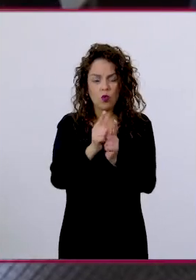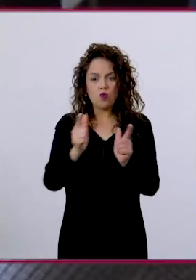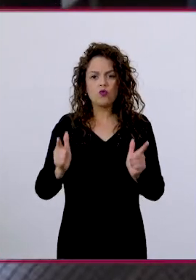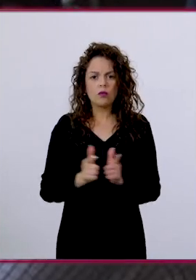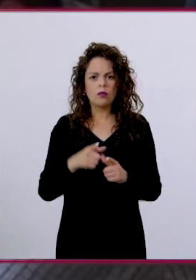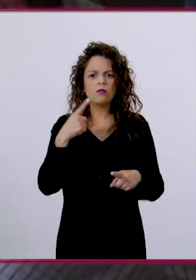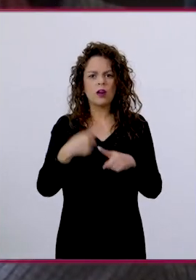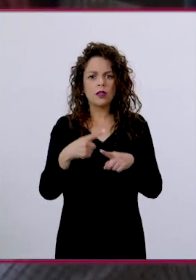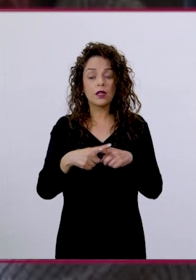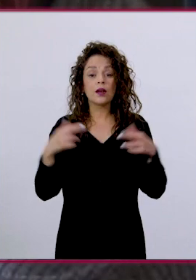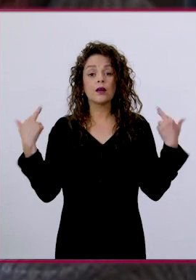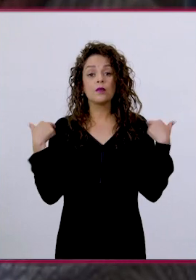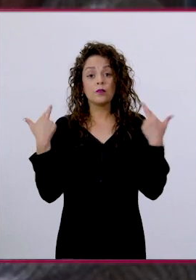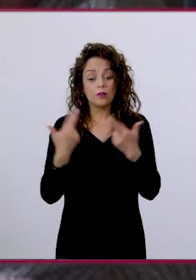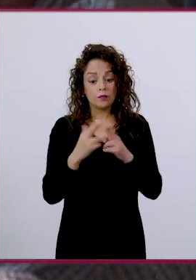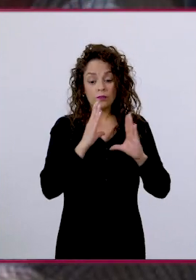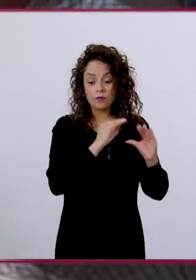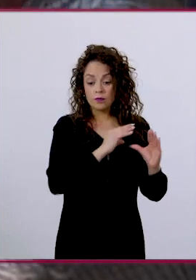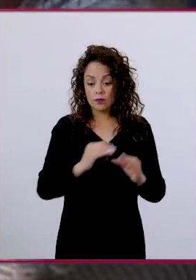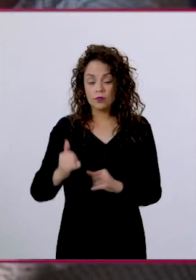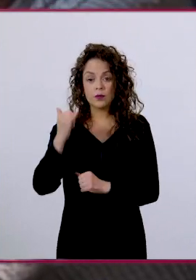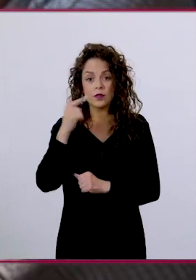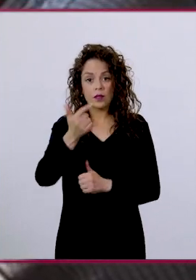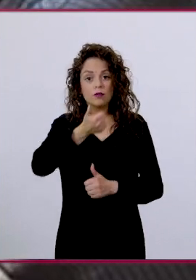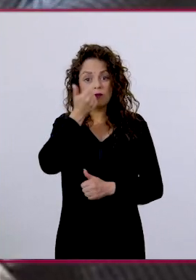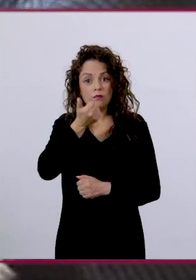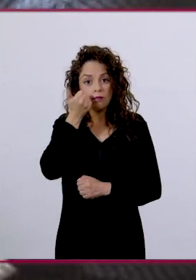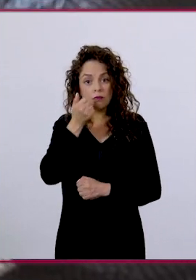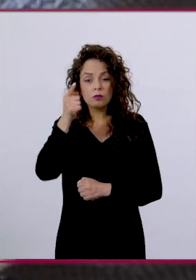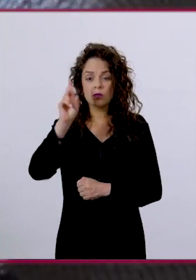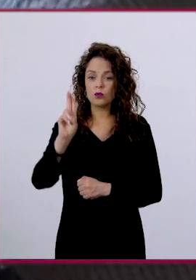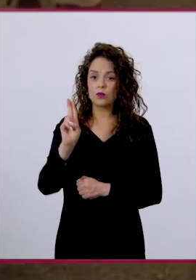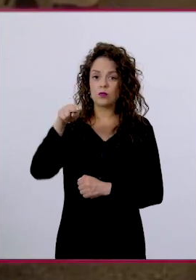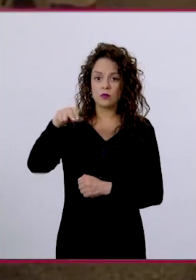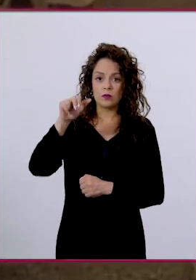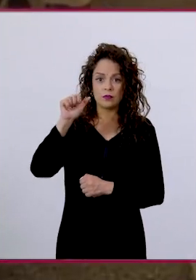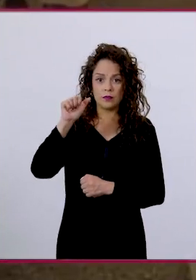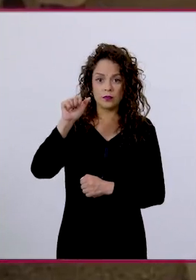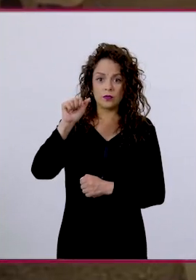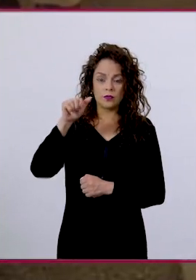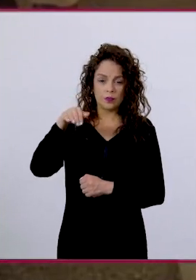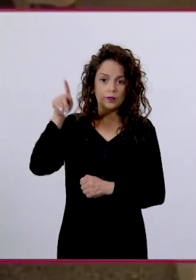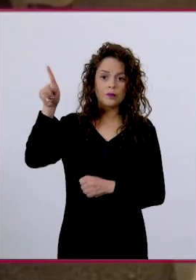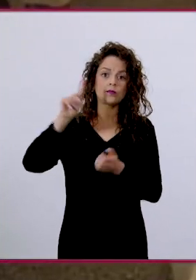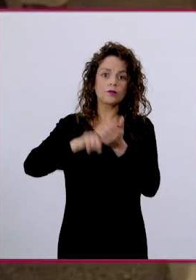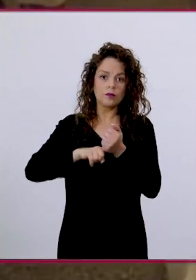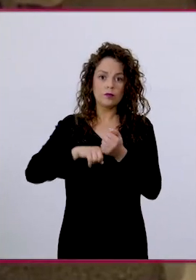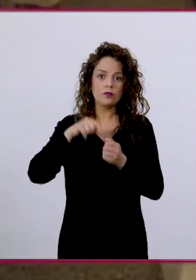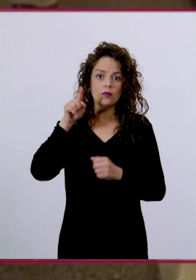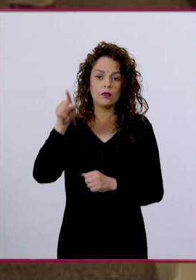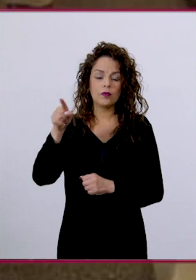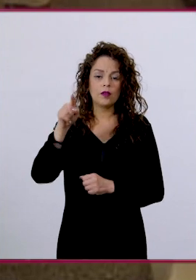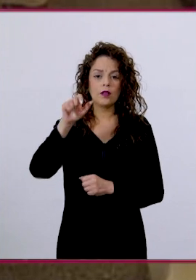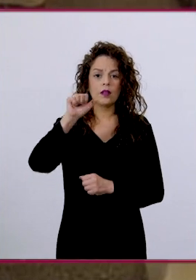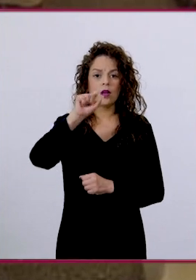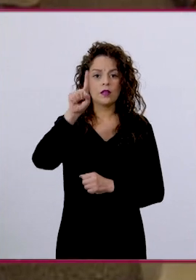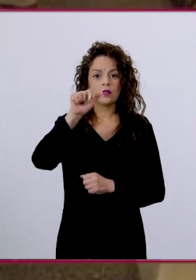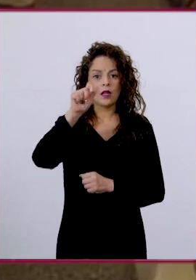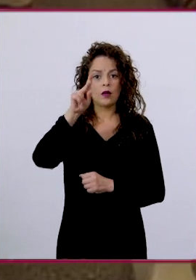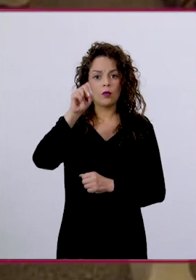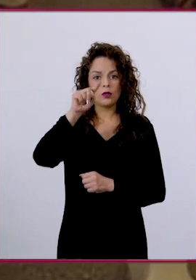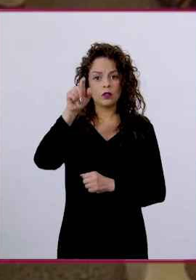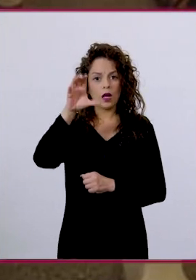por académicos y estudiantes de la Universidad Autónoma Metropolitana, Unidad Azcapotzalco, que busca recuperar saberes